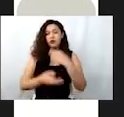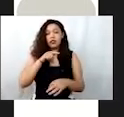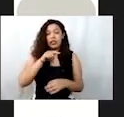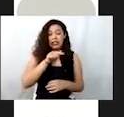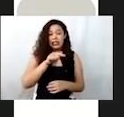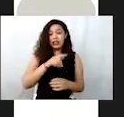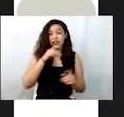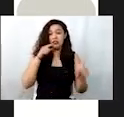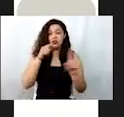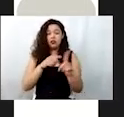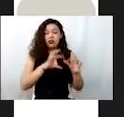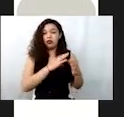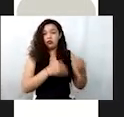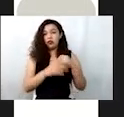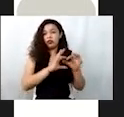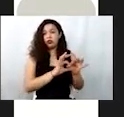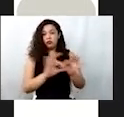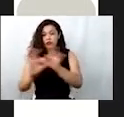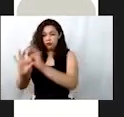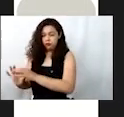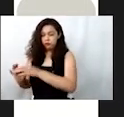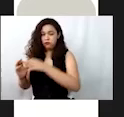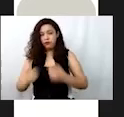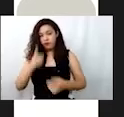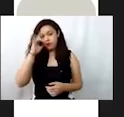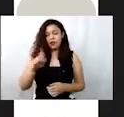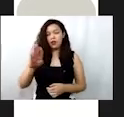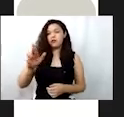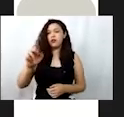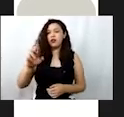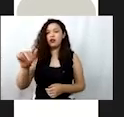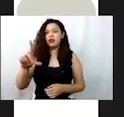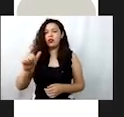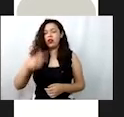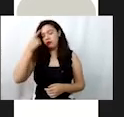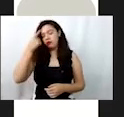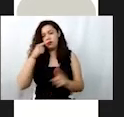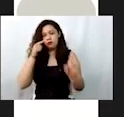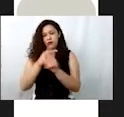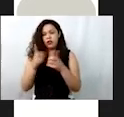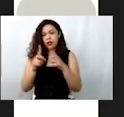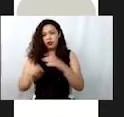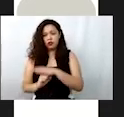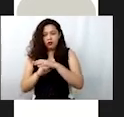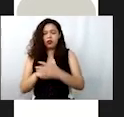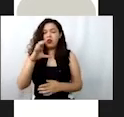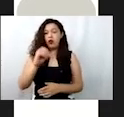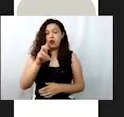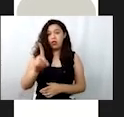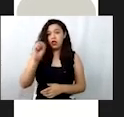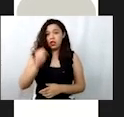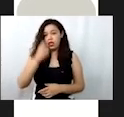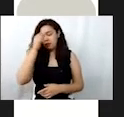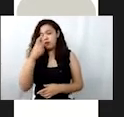objetivos. Por ello, Iberdrola ha incorporado los Objetivos de Desarrollo Sostenible, ODS, a su